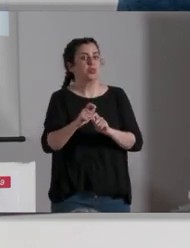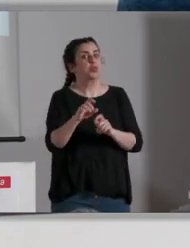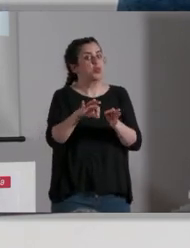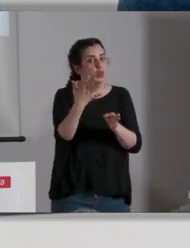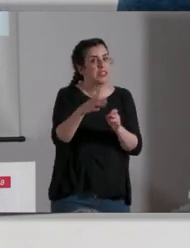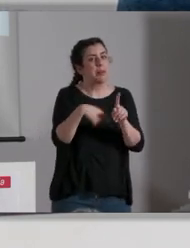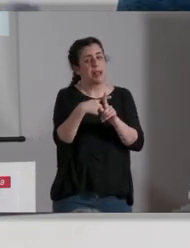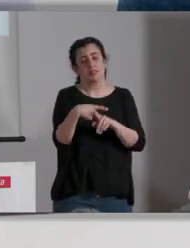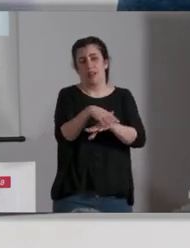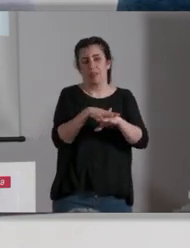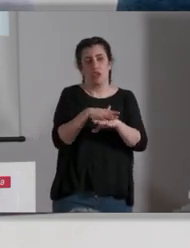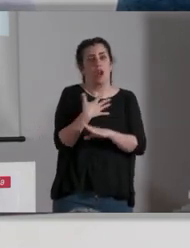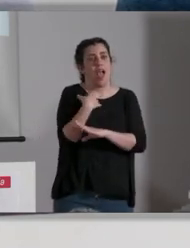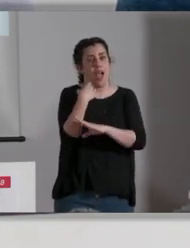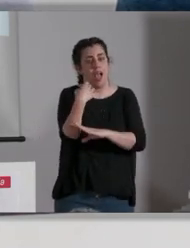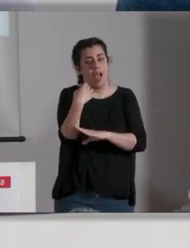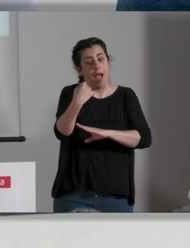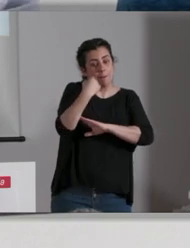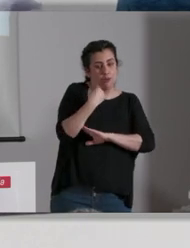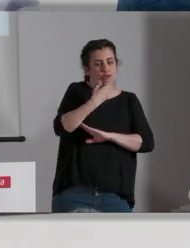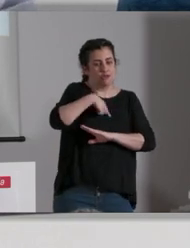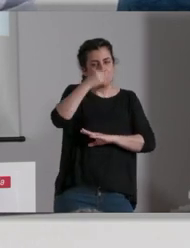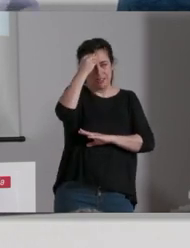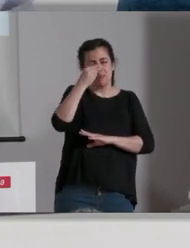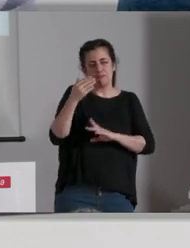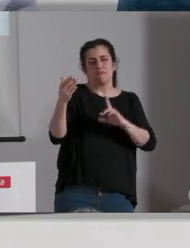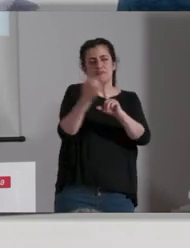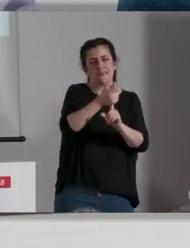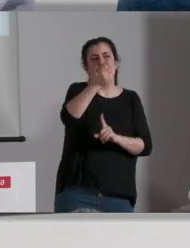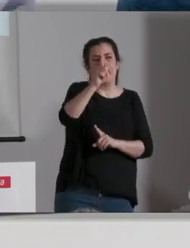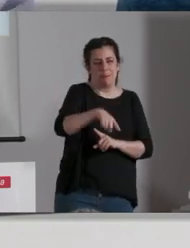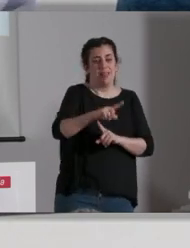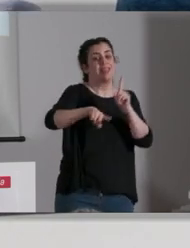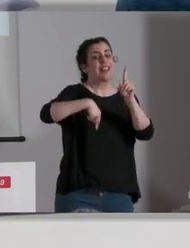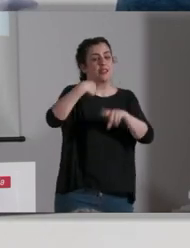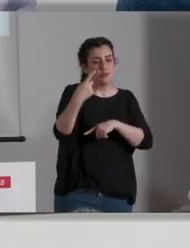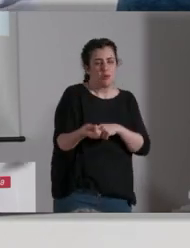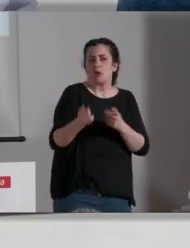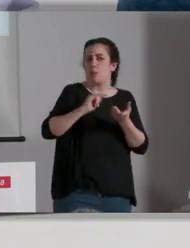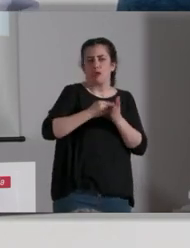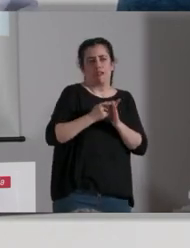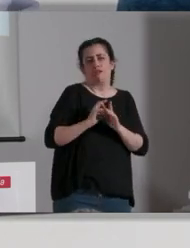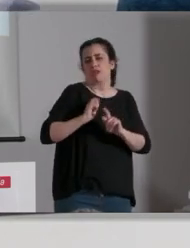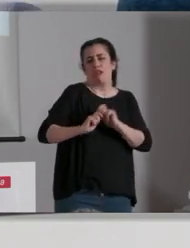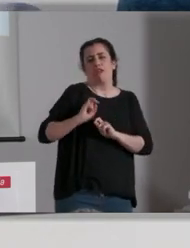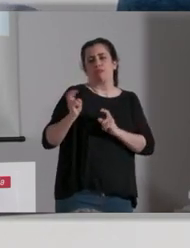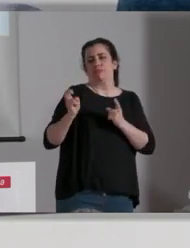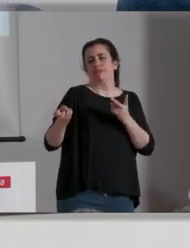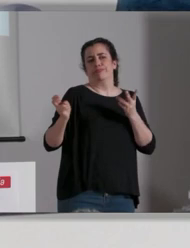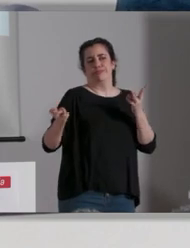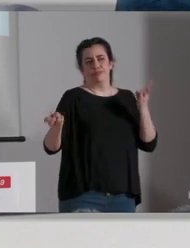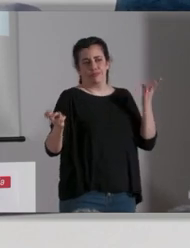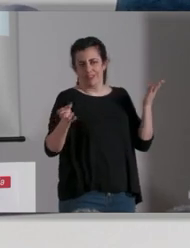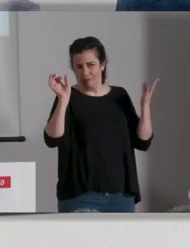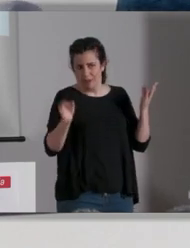Administración, creemos que lo conseguiremos. Y detrás vendrán otros proyectos como el nuestro, porque son